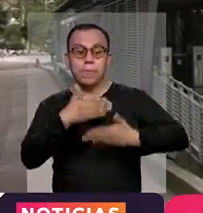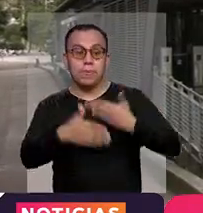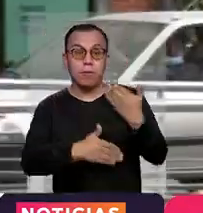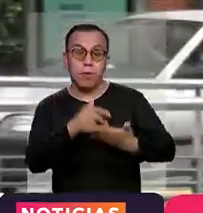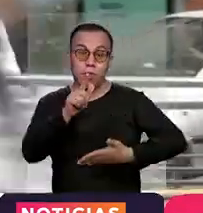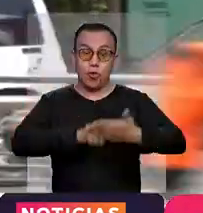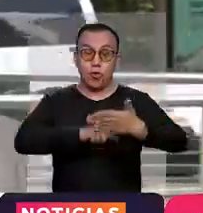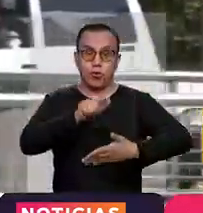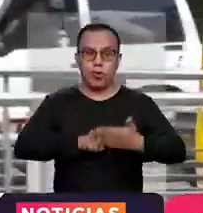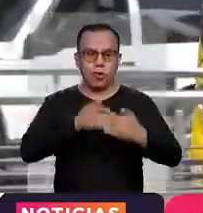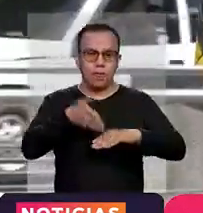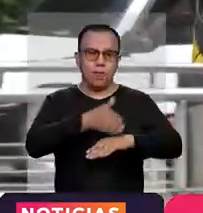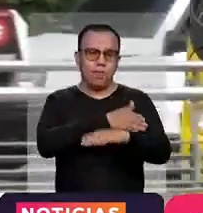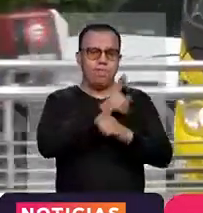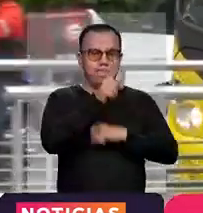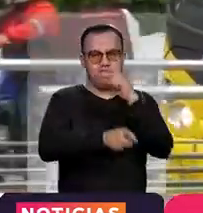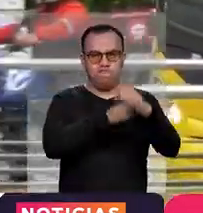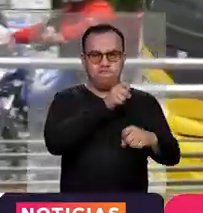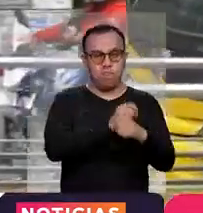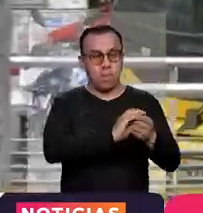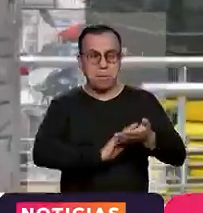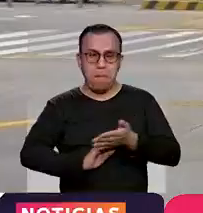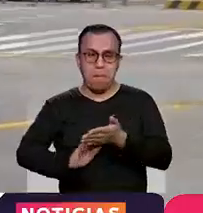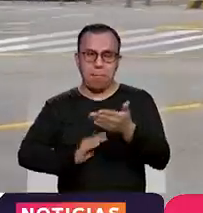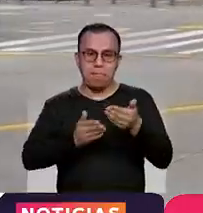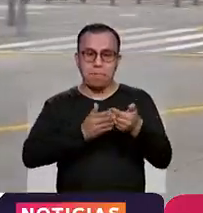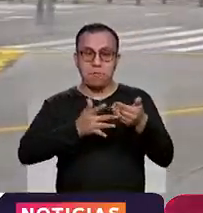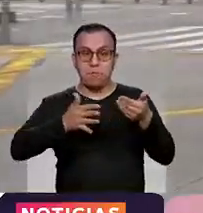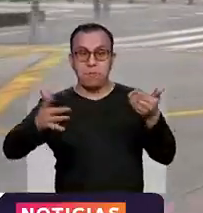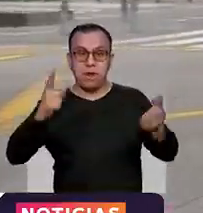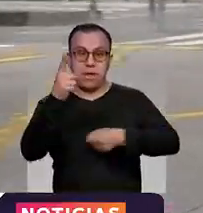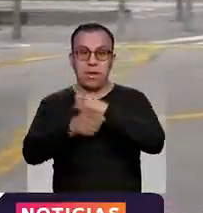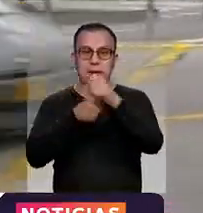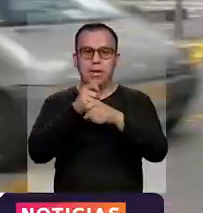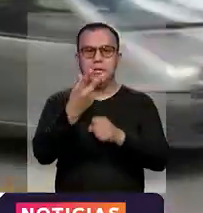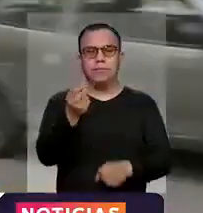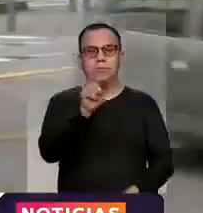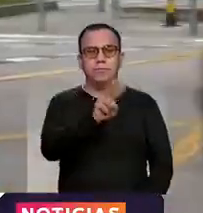queden suscritos antes de finalizar el año y la instalación sea gradual a lo largo de 2022.